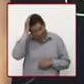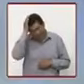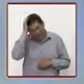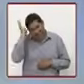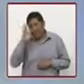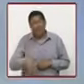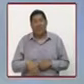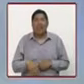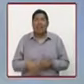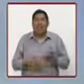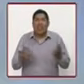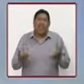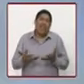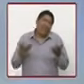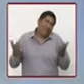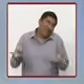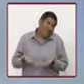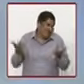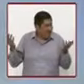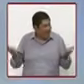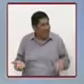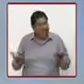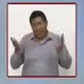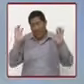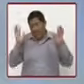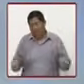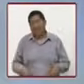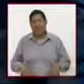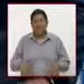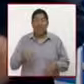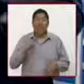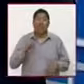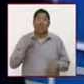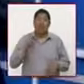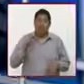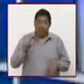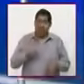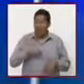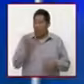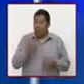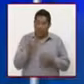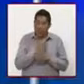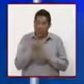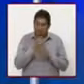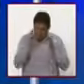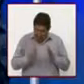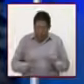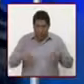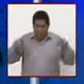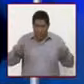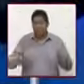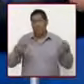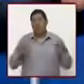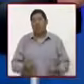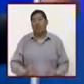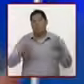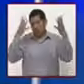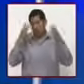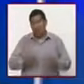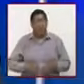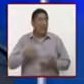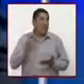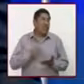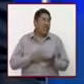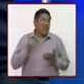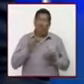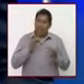se llevó. Sí, ahí estaba. Y Courtois, que creo que se lo merecía. Hay también, otros, ¿no?, que técnicamente en la cancha demostraba mucho más tiempo, ¿no? Es